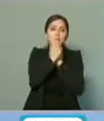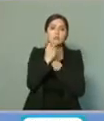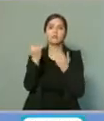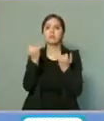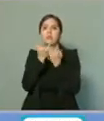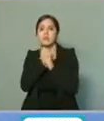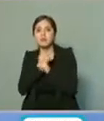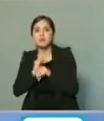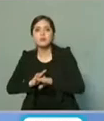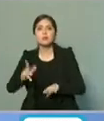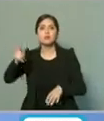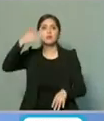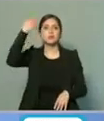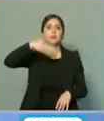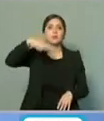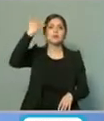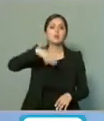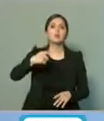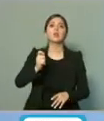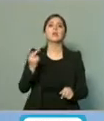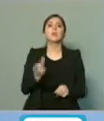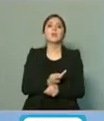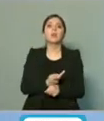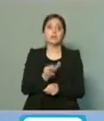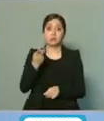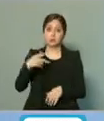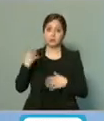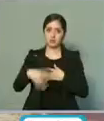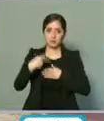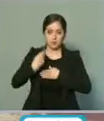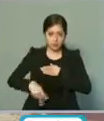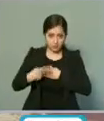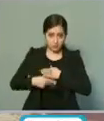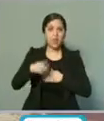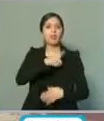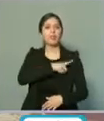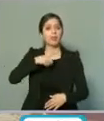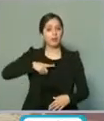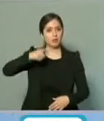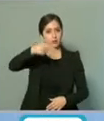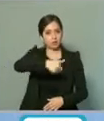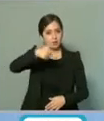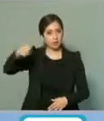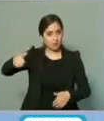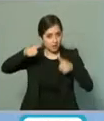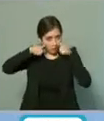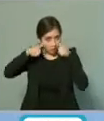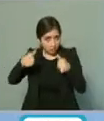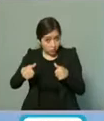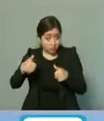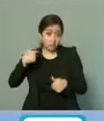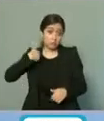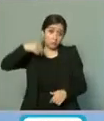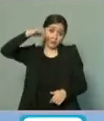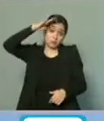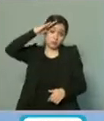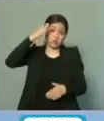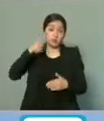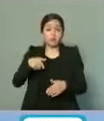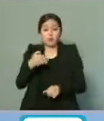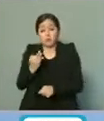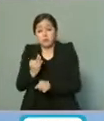reciben muchísima información. Y esto es un grave riesgo. Entonces sí hay que estar al pendiente. Entonces a mí me parece que independientemente que